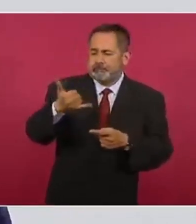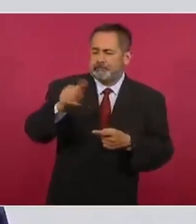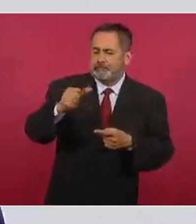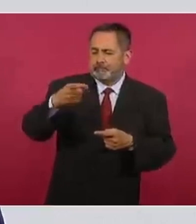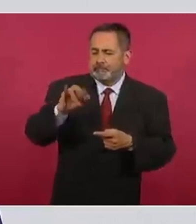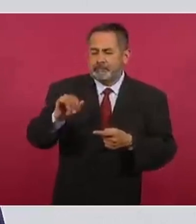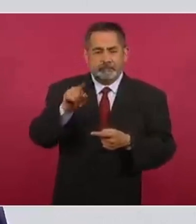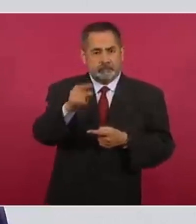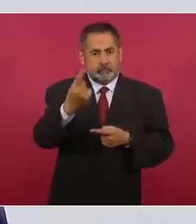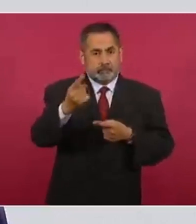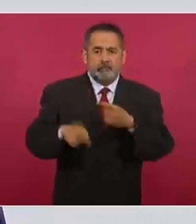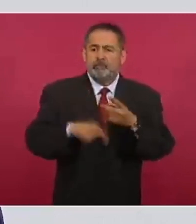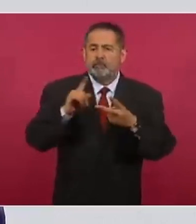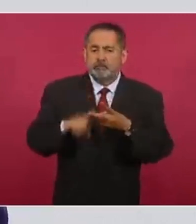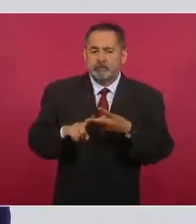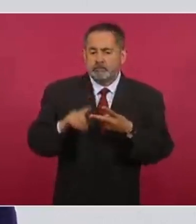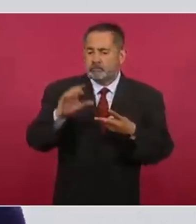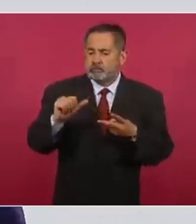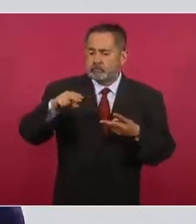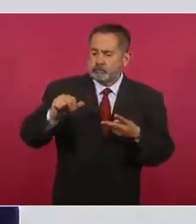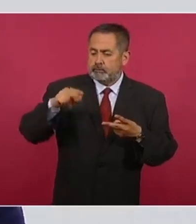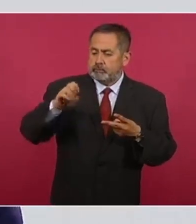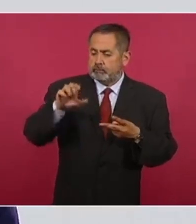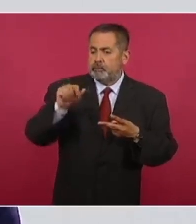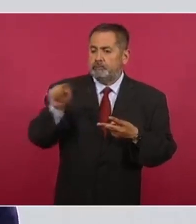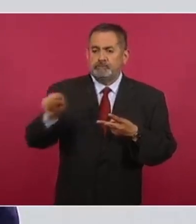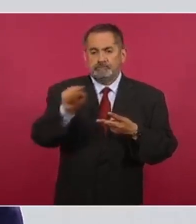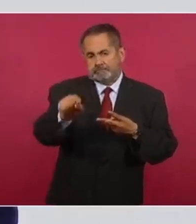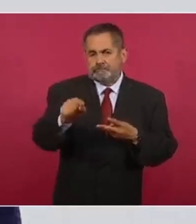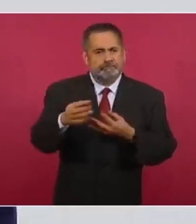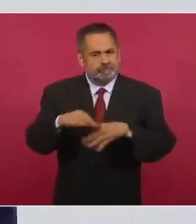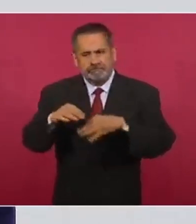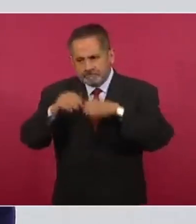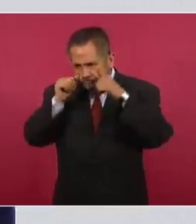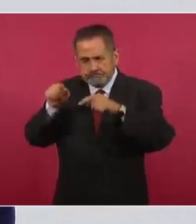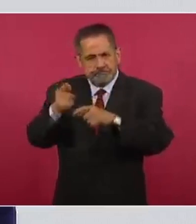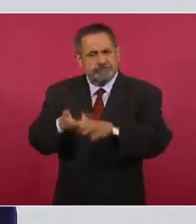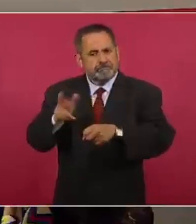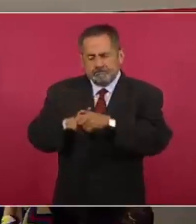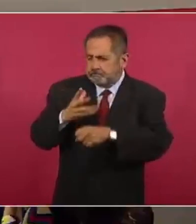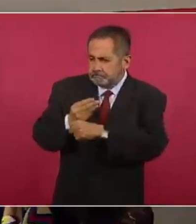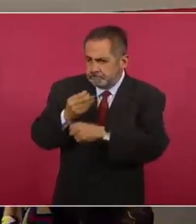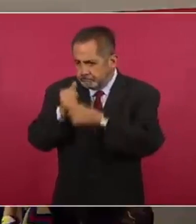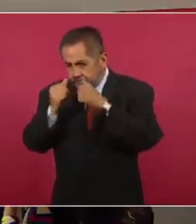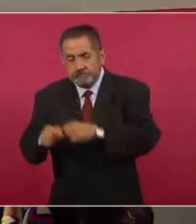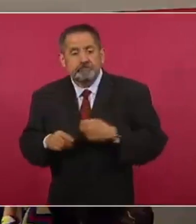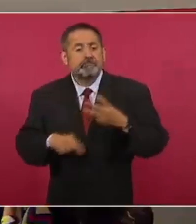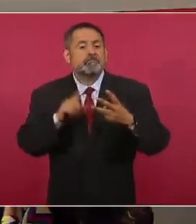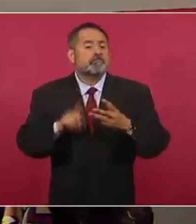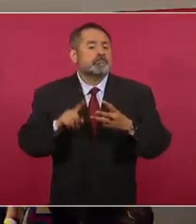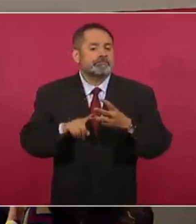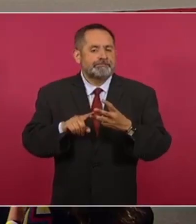de justicia de cananea elementos de salud y también vamos a atenderlos y en el caso de zacatecas